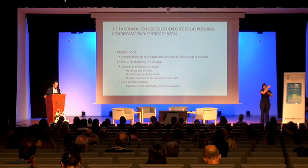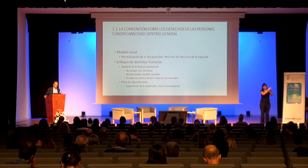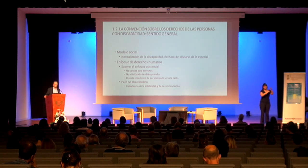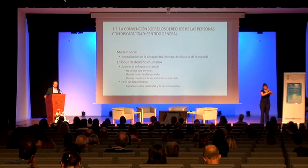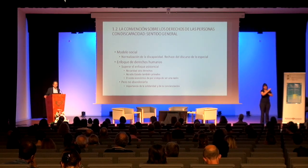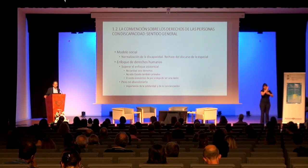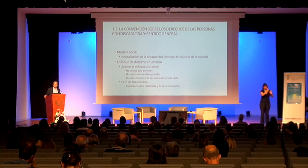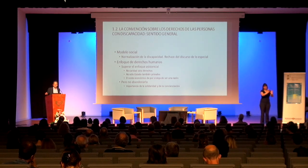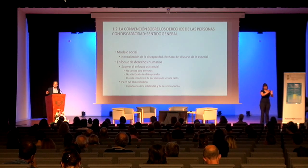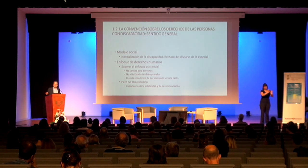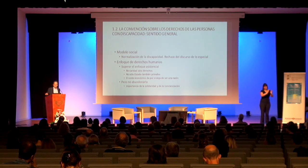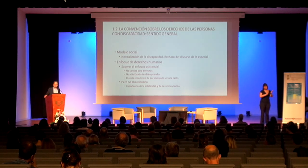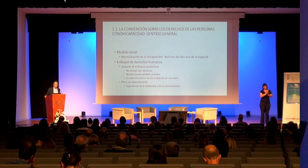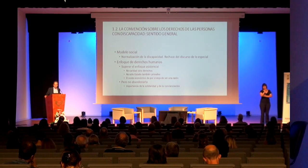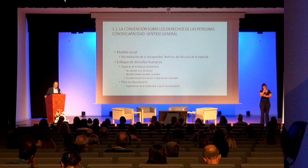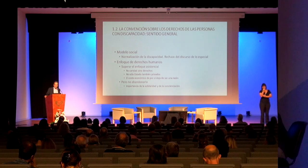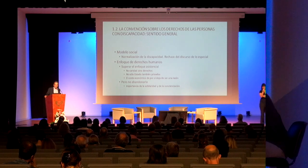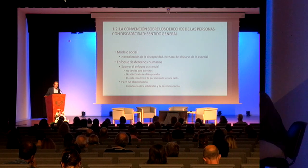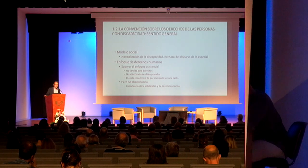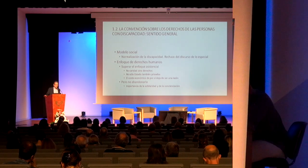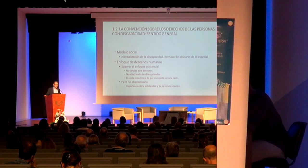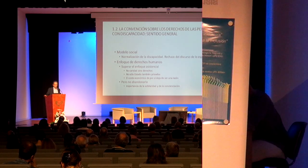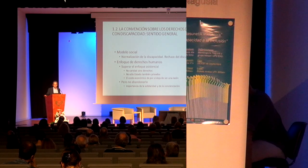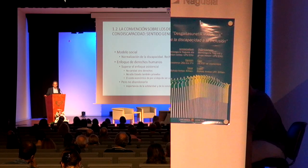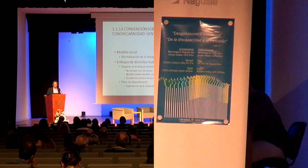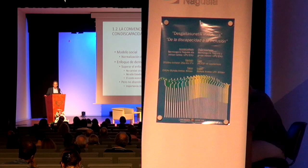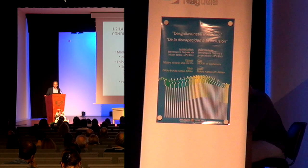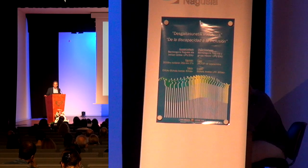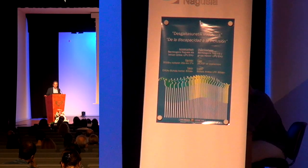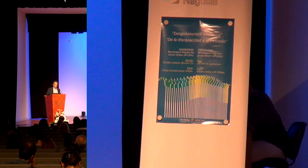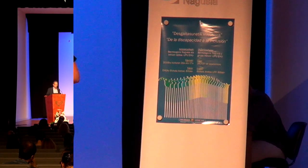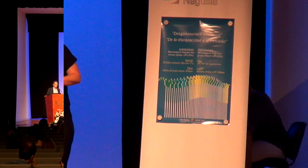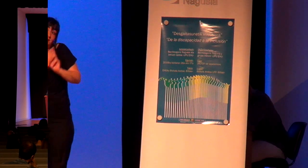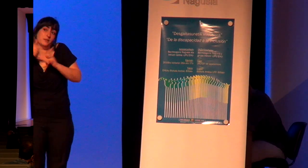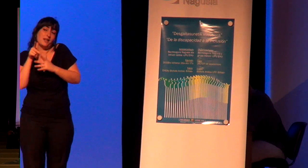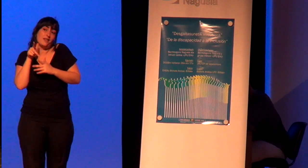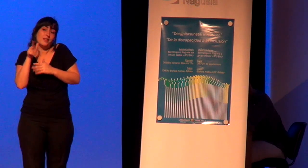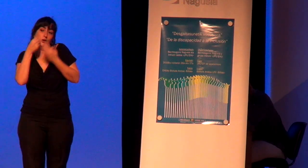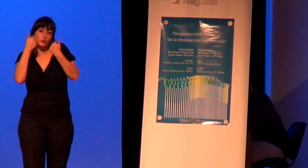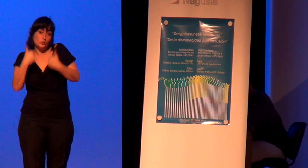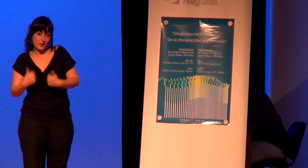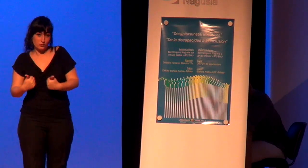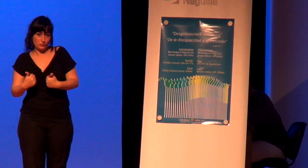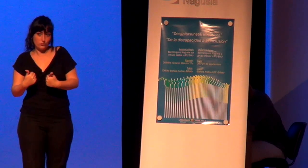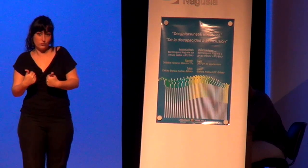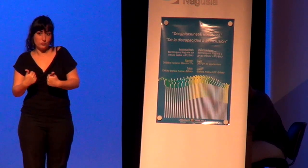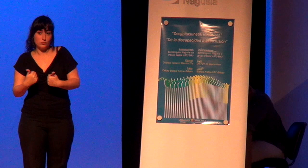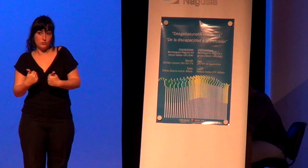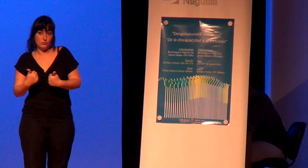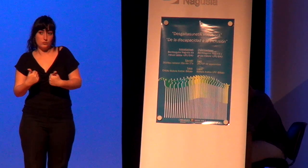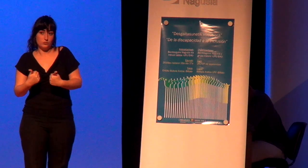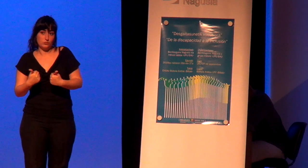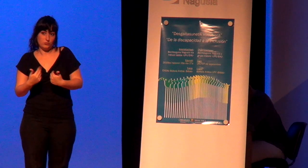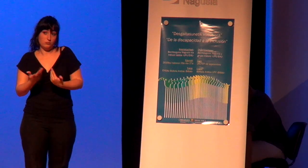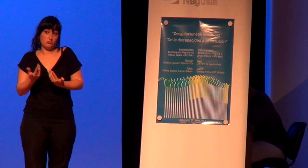Y en segundo lugar la discapacidad es ya una cuestión de Derechos Humanos es una cuestión que tarde